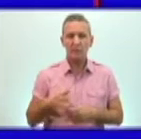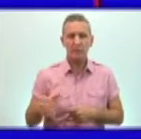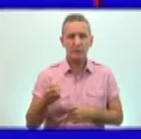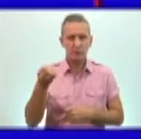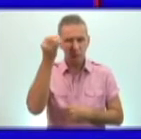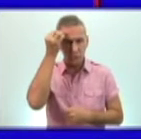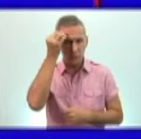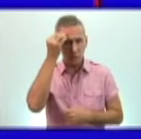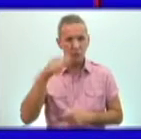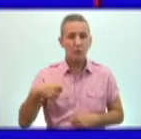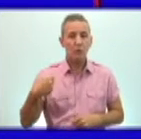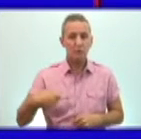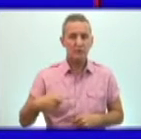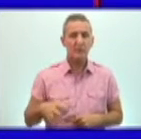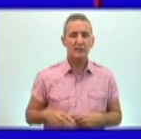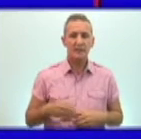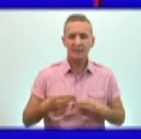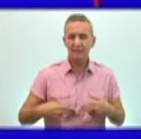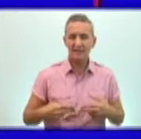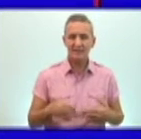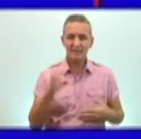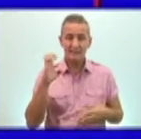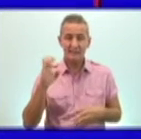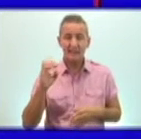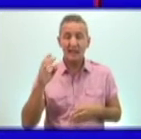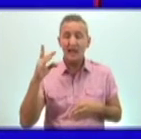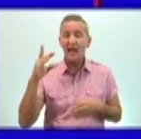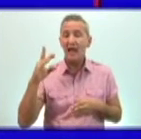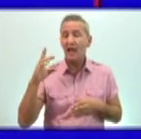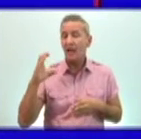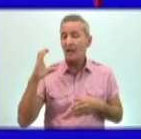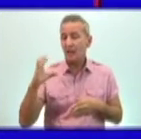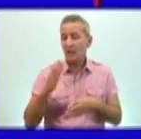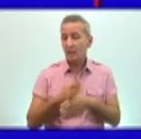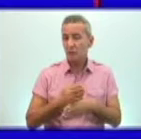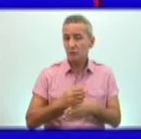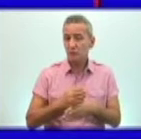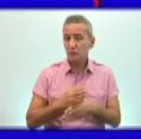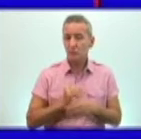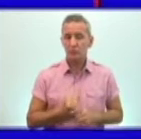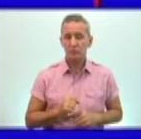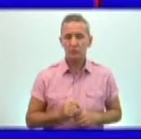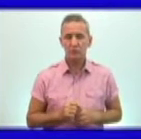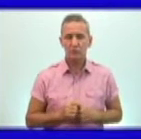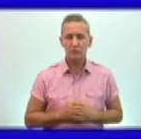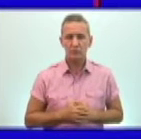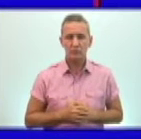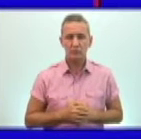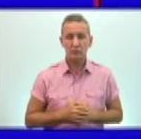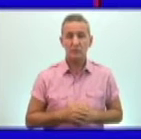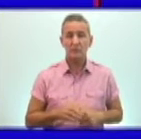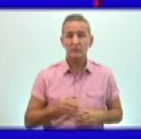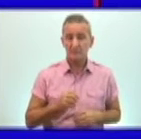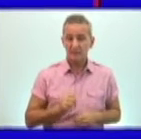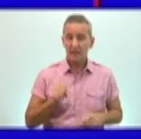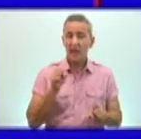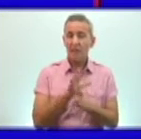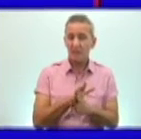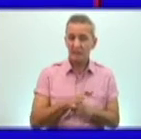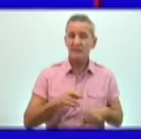que elaborar su definición sobre el racionalismo a partir de lo que hemos desarrollado en esta clase. y a partir de